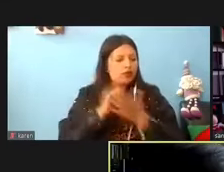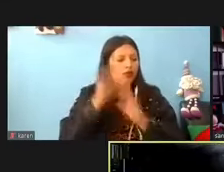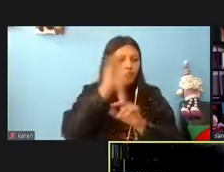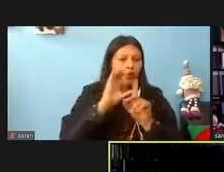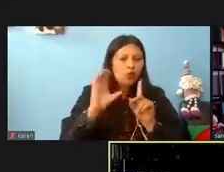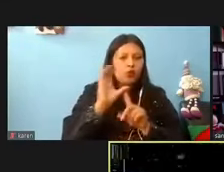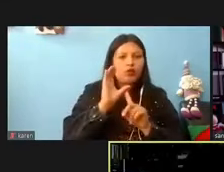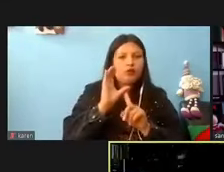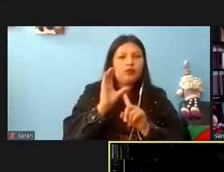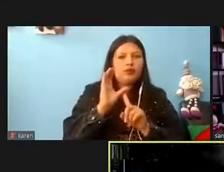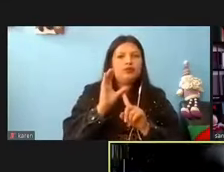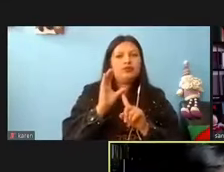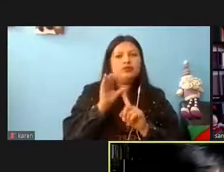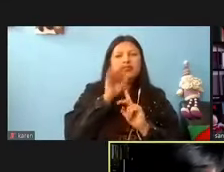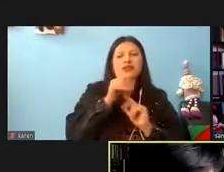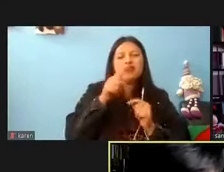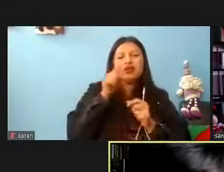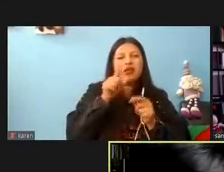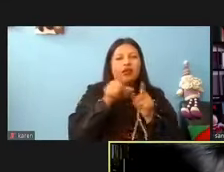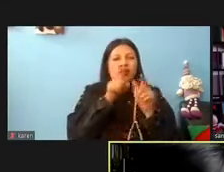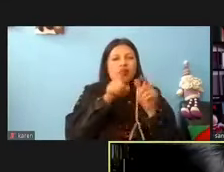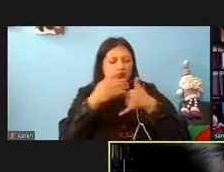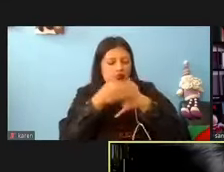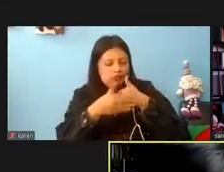culturales de las regiones,